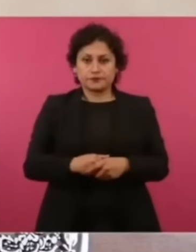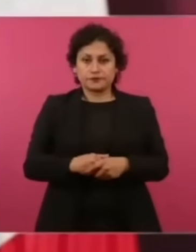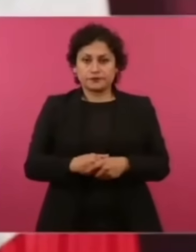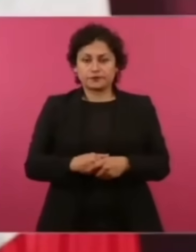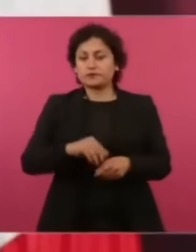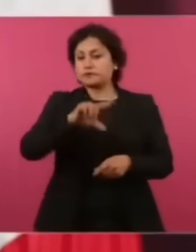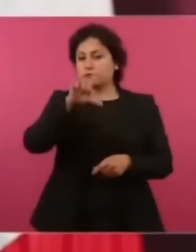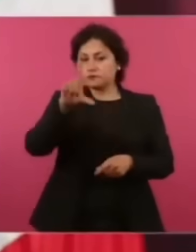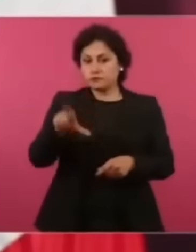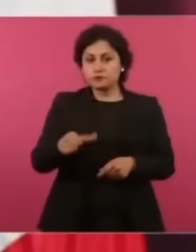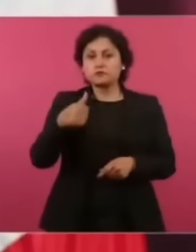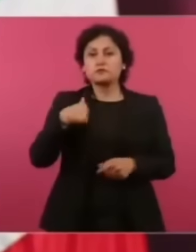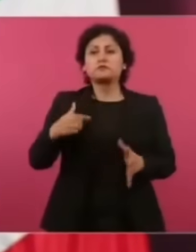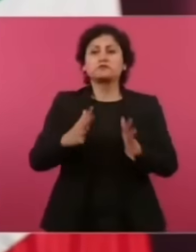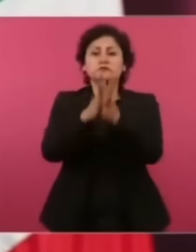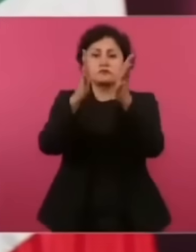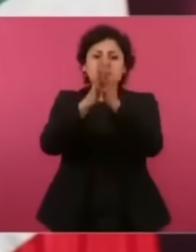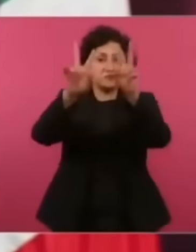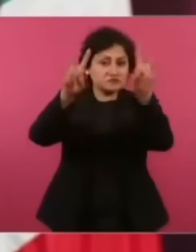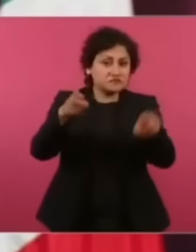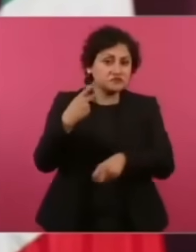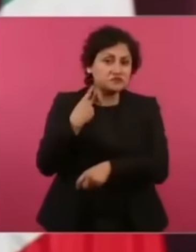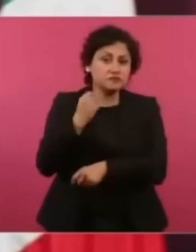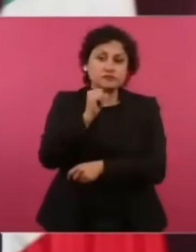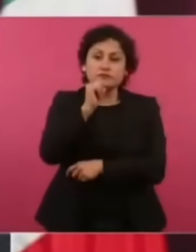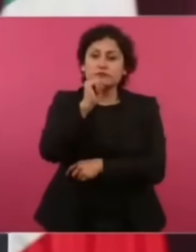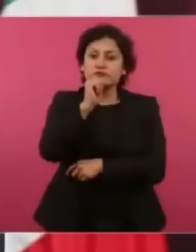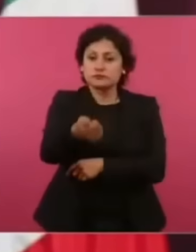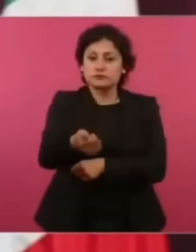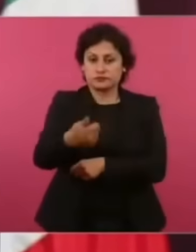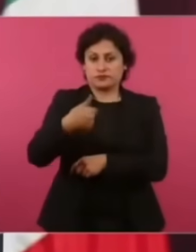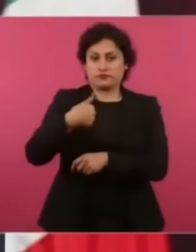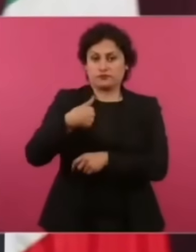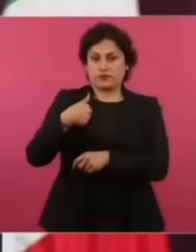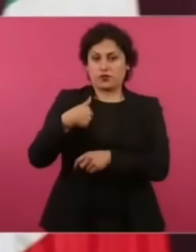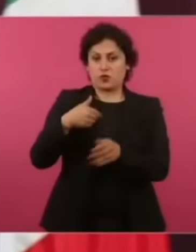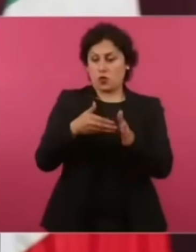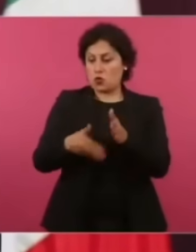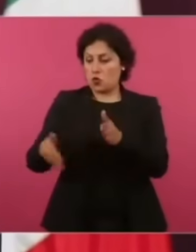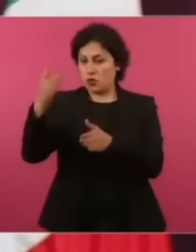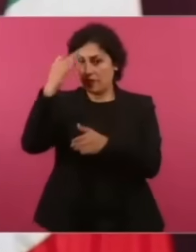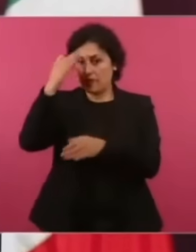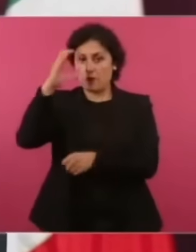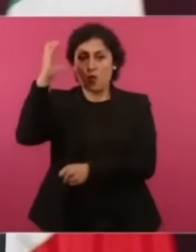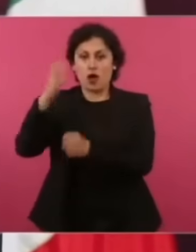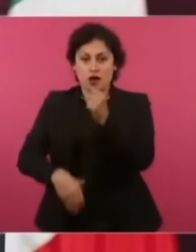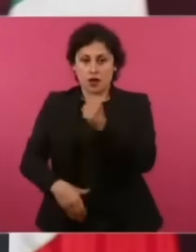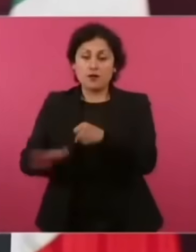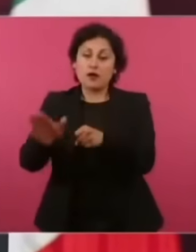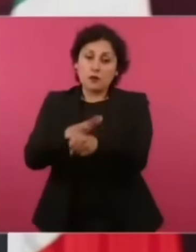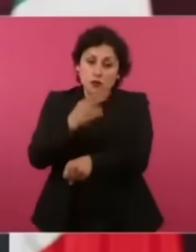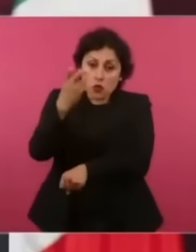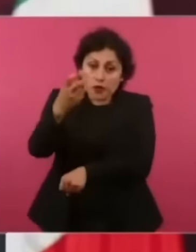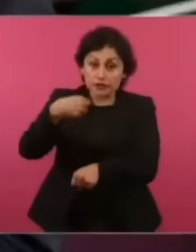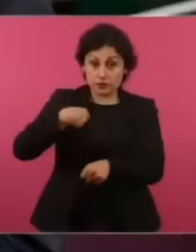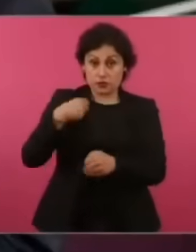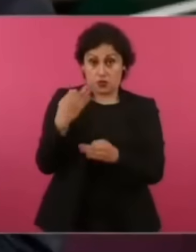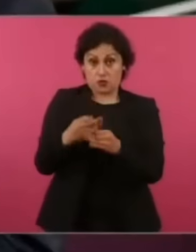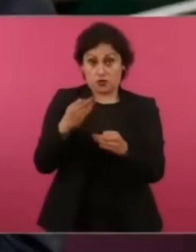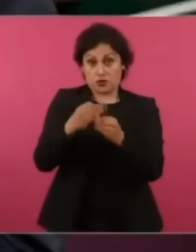no voy a participar en política. Ya termino mi ciclo. Por eso estoy escribiendo el último